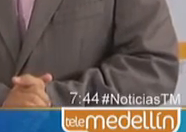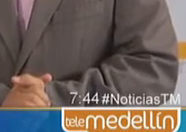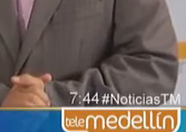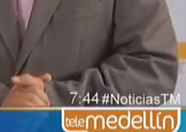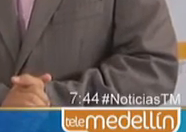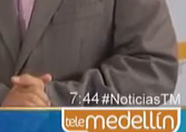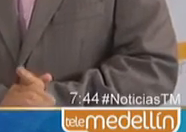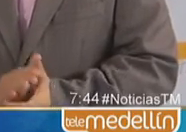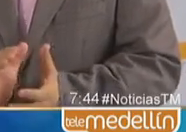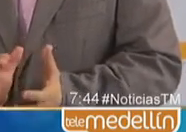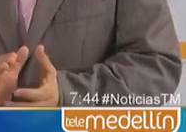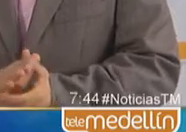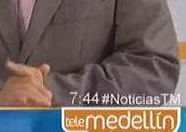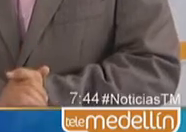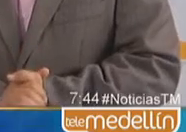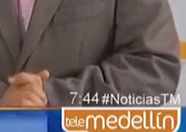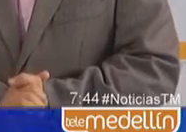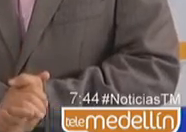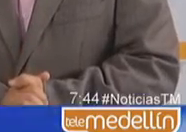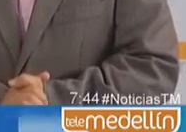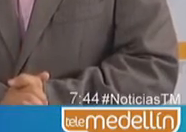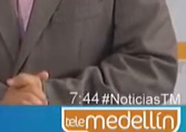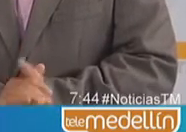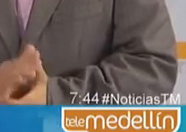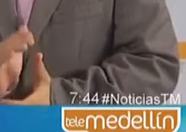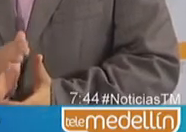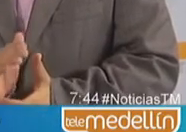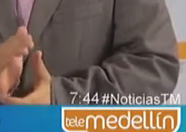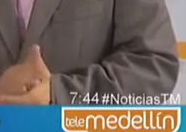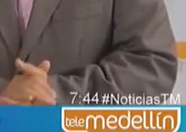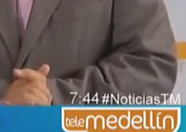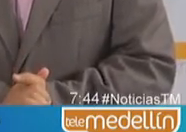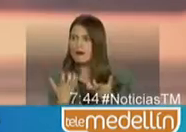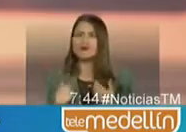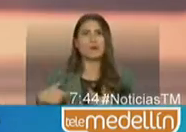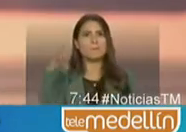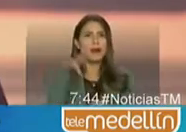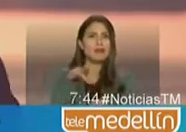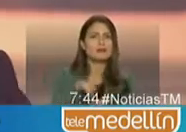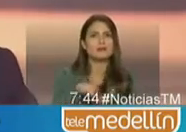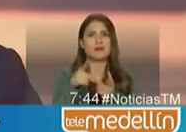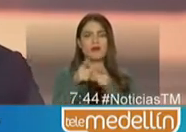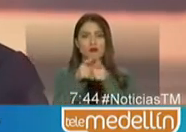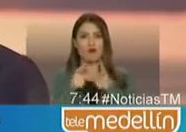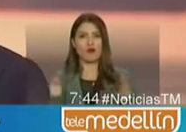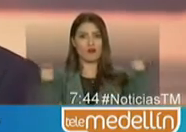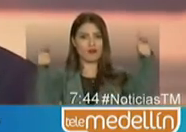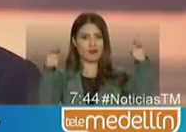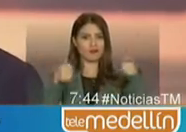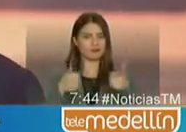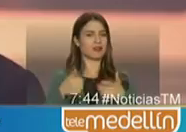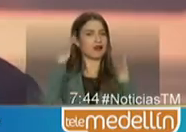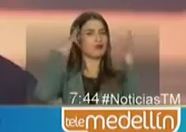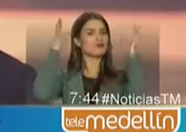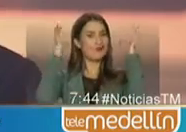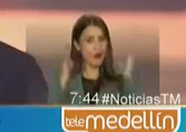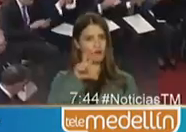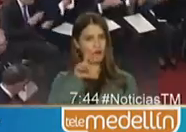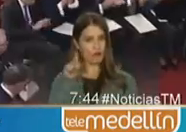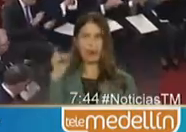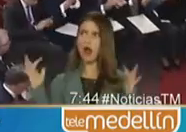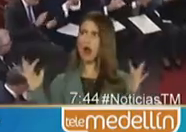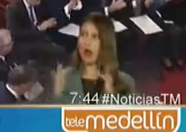8 años del gobierno Santos y por eso el presidente de la República no desaprovechó la oportunidad para pedirle a los nuevos congresistas